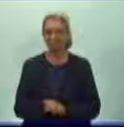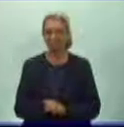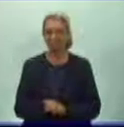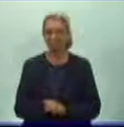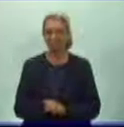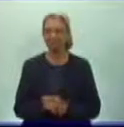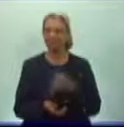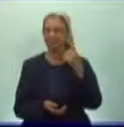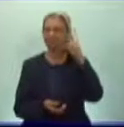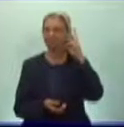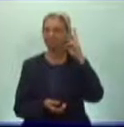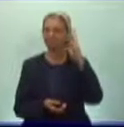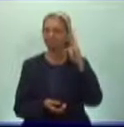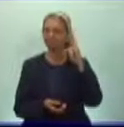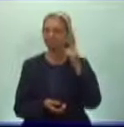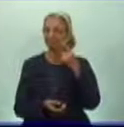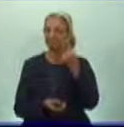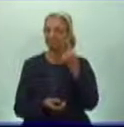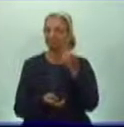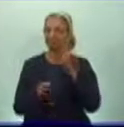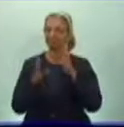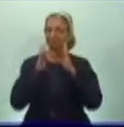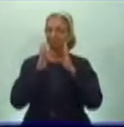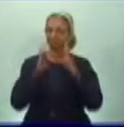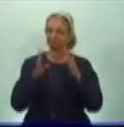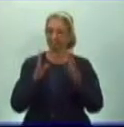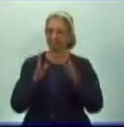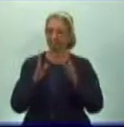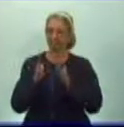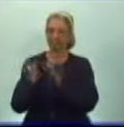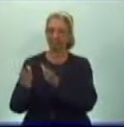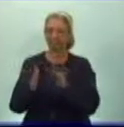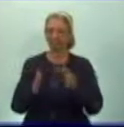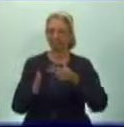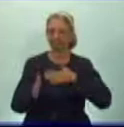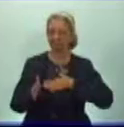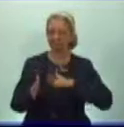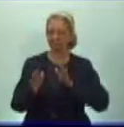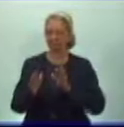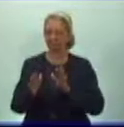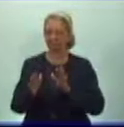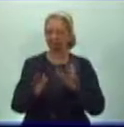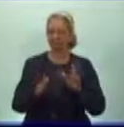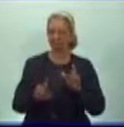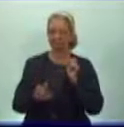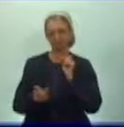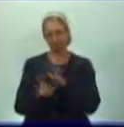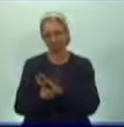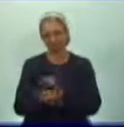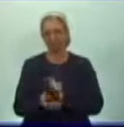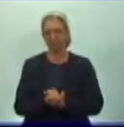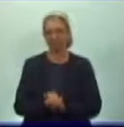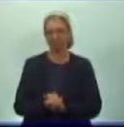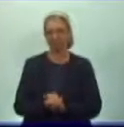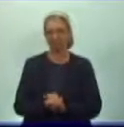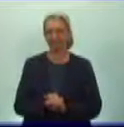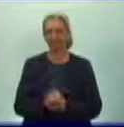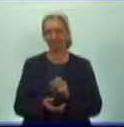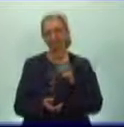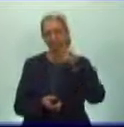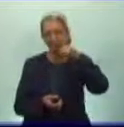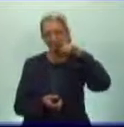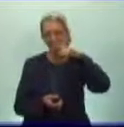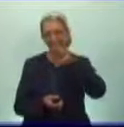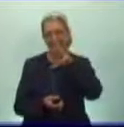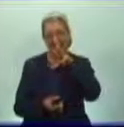Recuerden bien que tienen que escuchar cómo yo leo, dónde hago las pausas. Vamos a comenzar. La